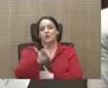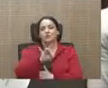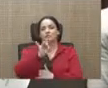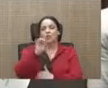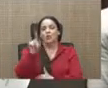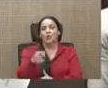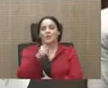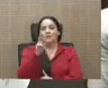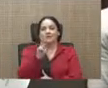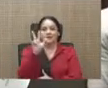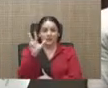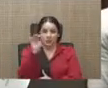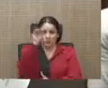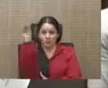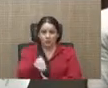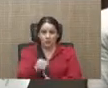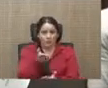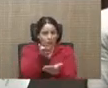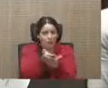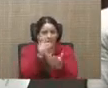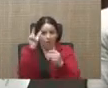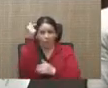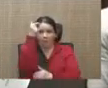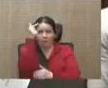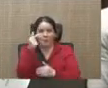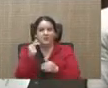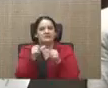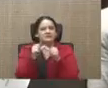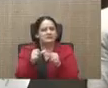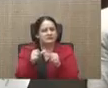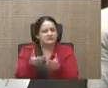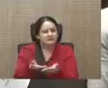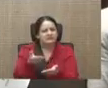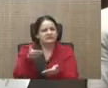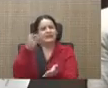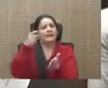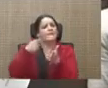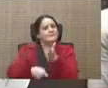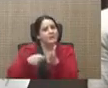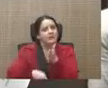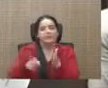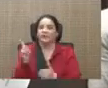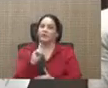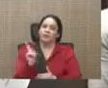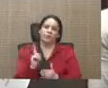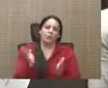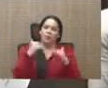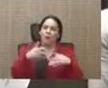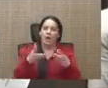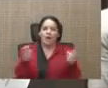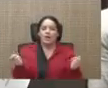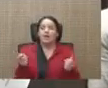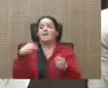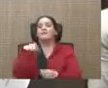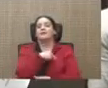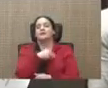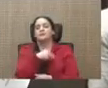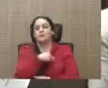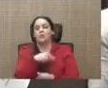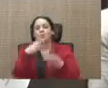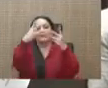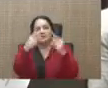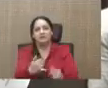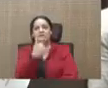78,23%. Pero la propuesta del gobierno de insistir en más impuestos no es la salida y el ministro de Hacienda se equivoca y lo hemos dicho